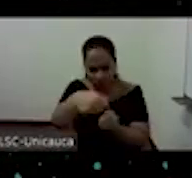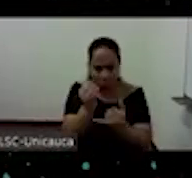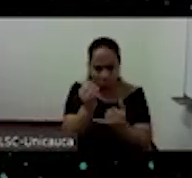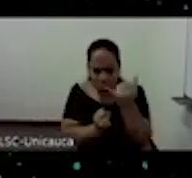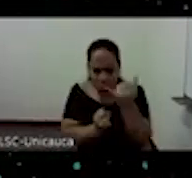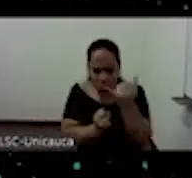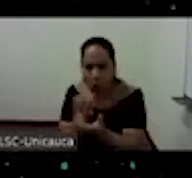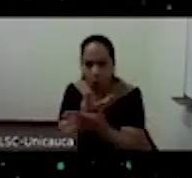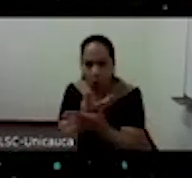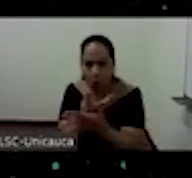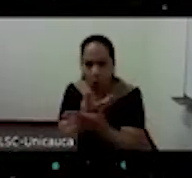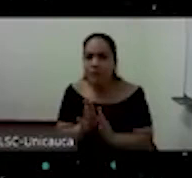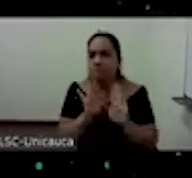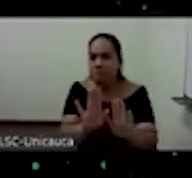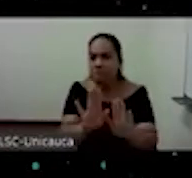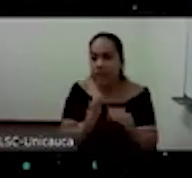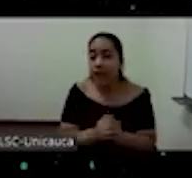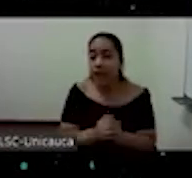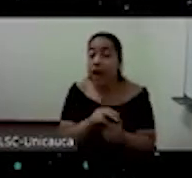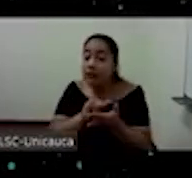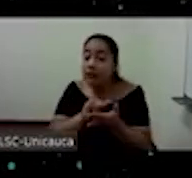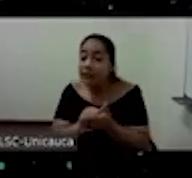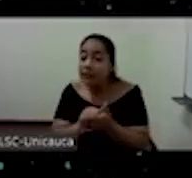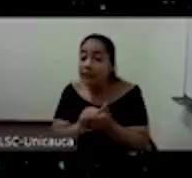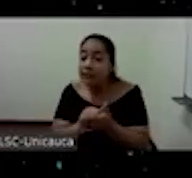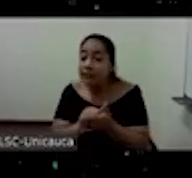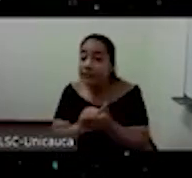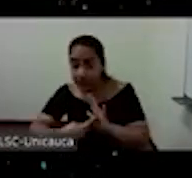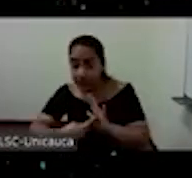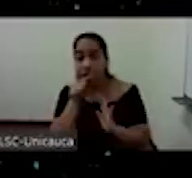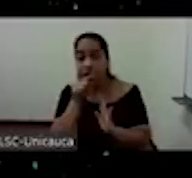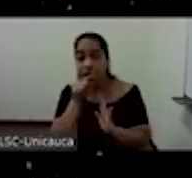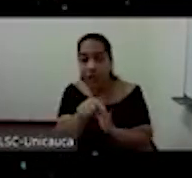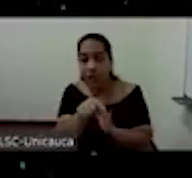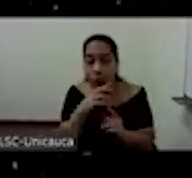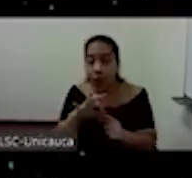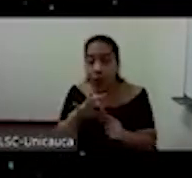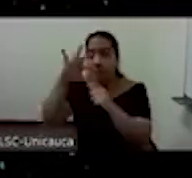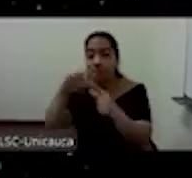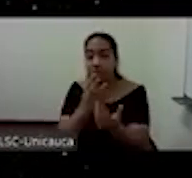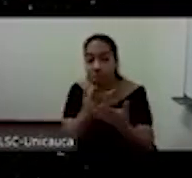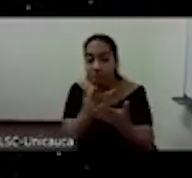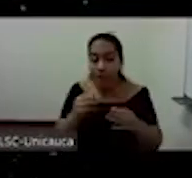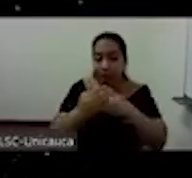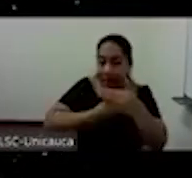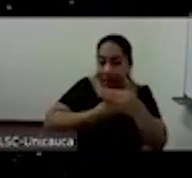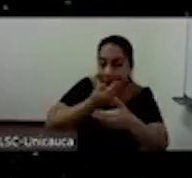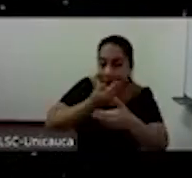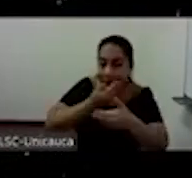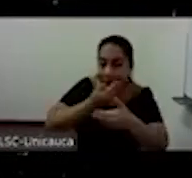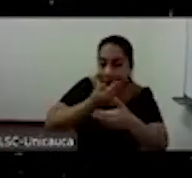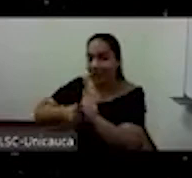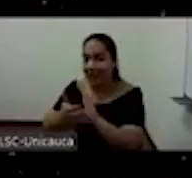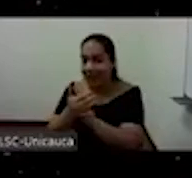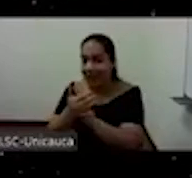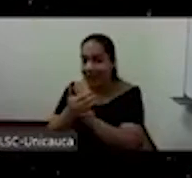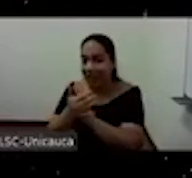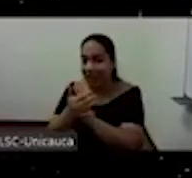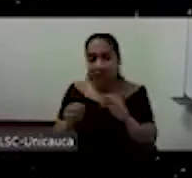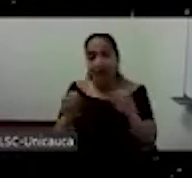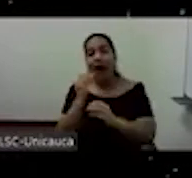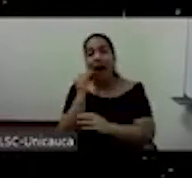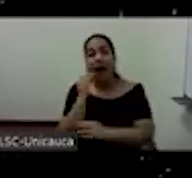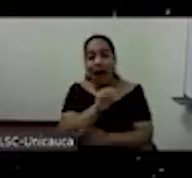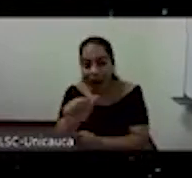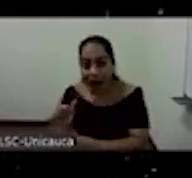la realiza. Esto se ve asociado hacia la especialidad textil que cada mujer posee, tanto en términos